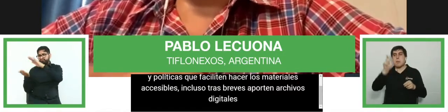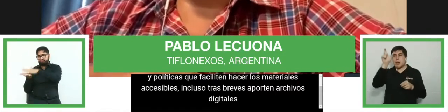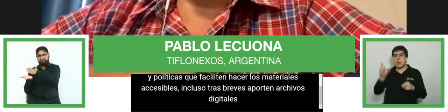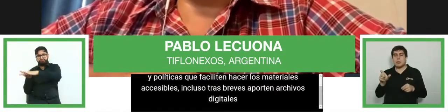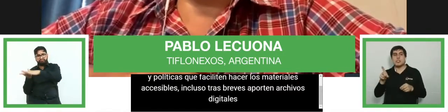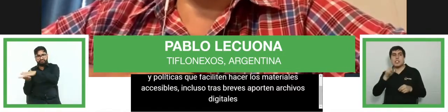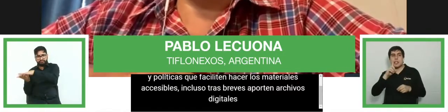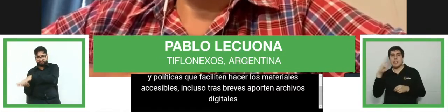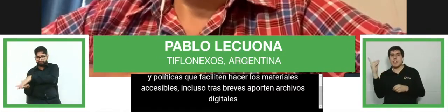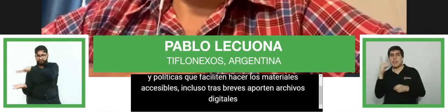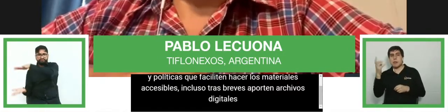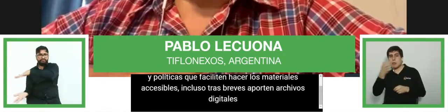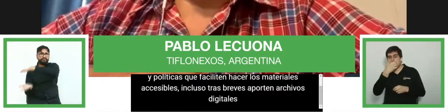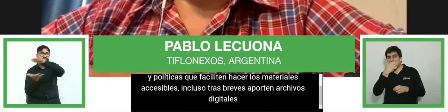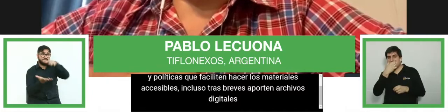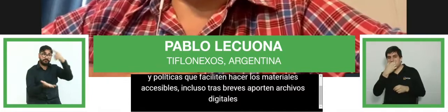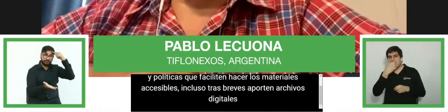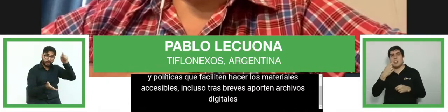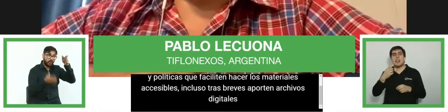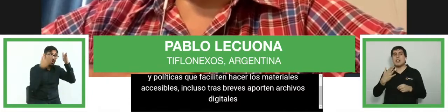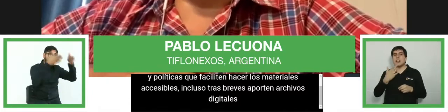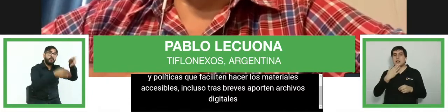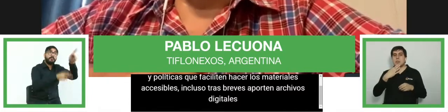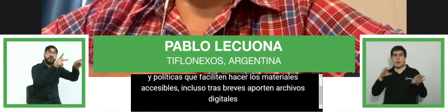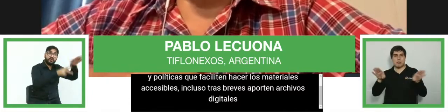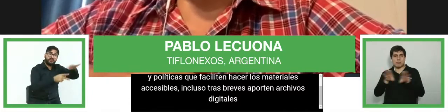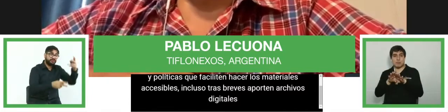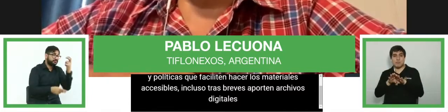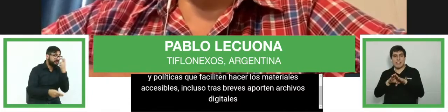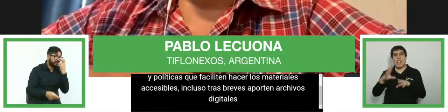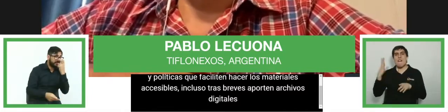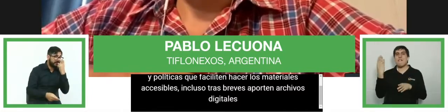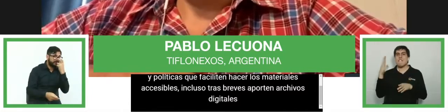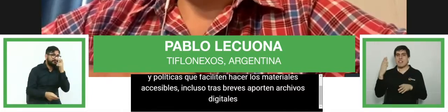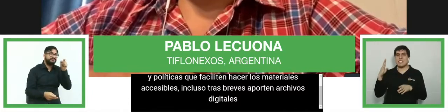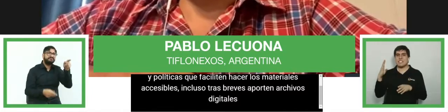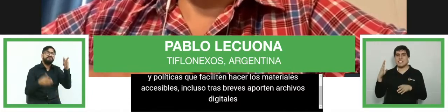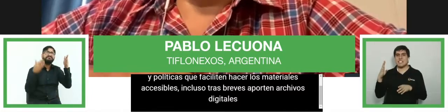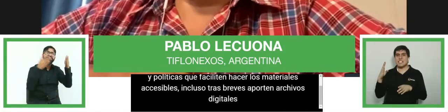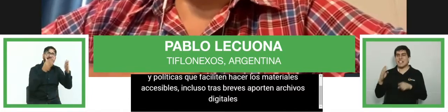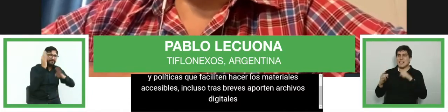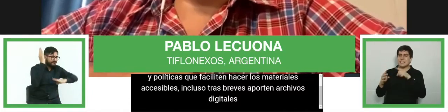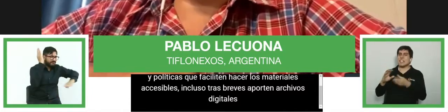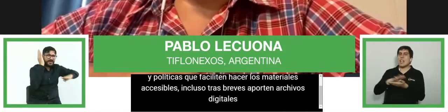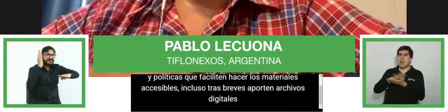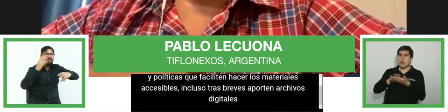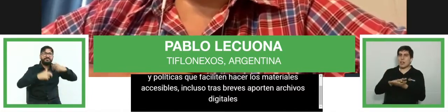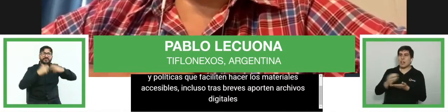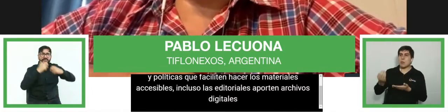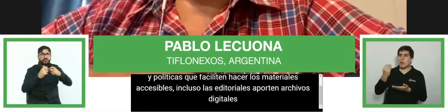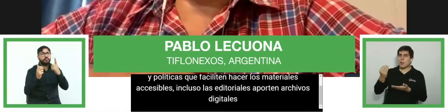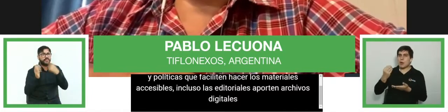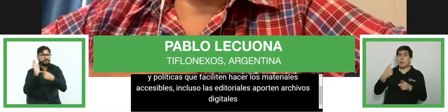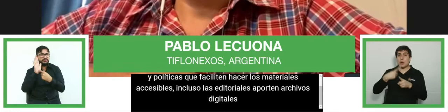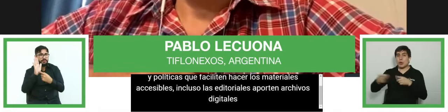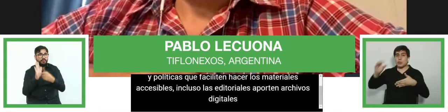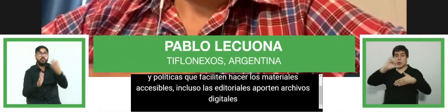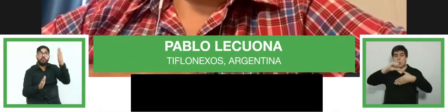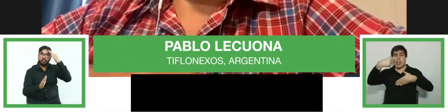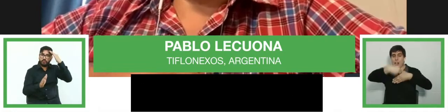con discapacidad visual. Lamentablemente, Brasil es uno de los pocos ejemplos y no sucede en otros países de América